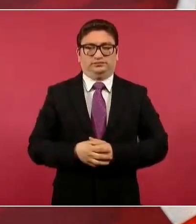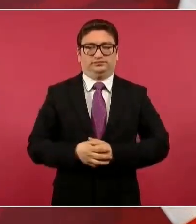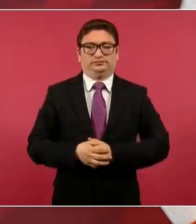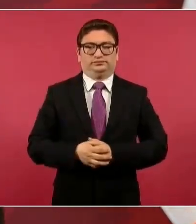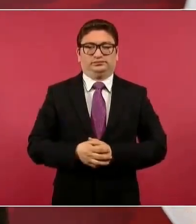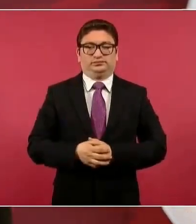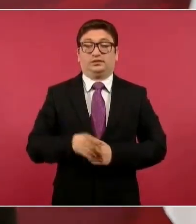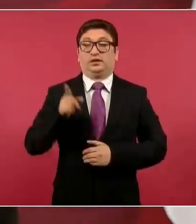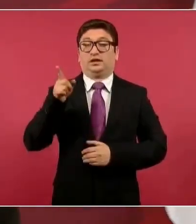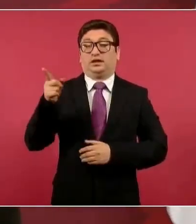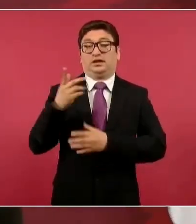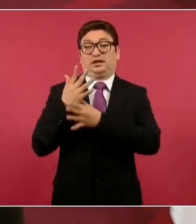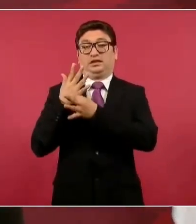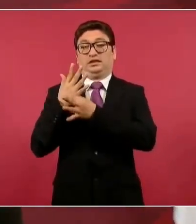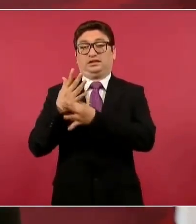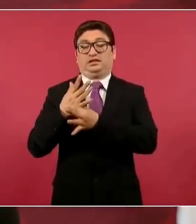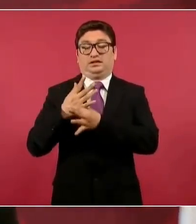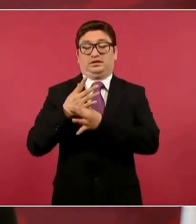y amenazó